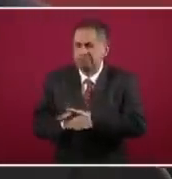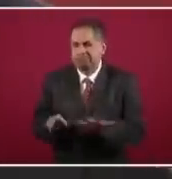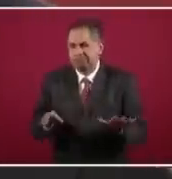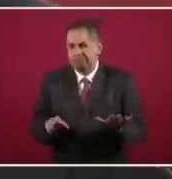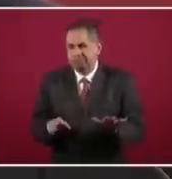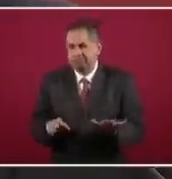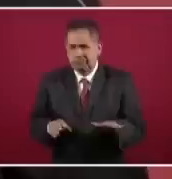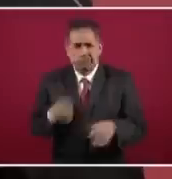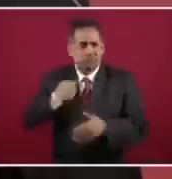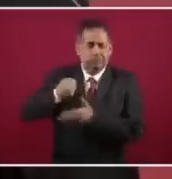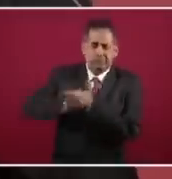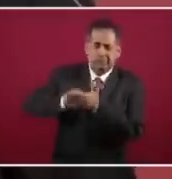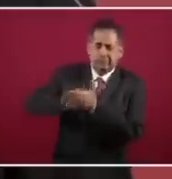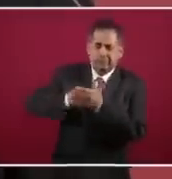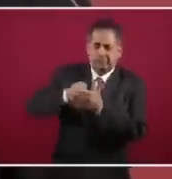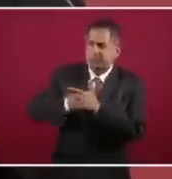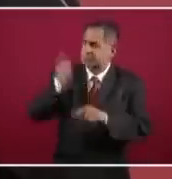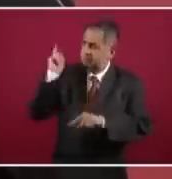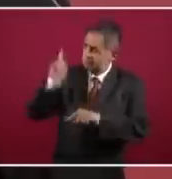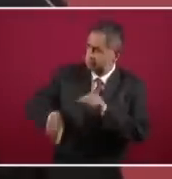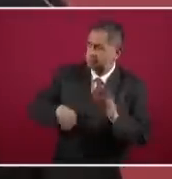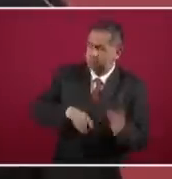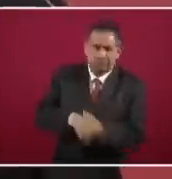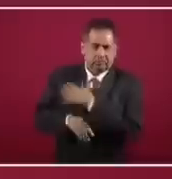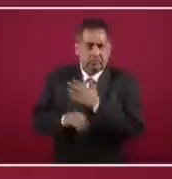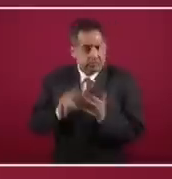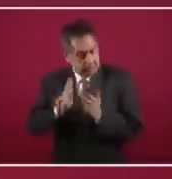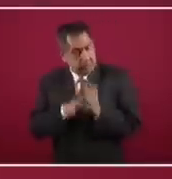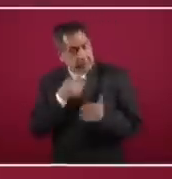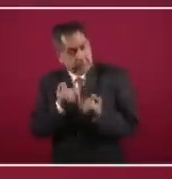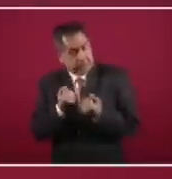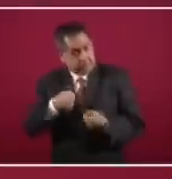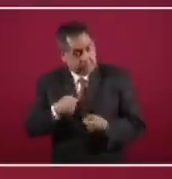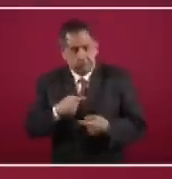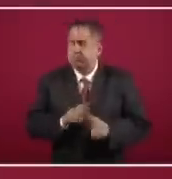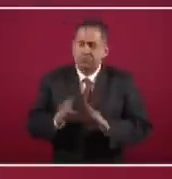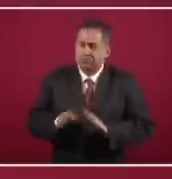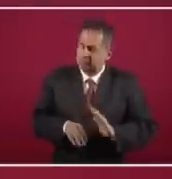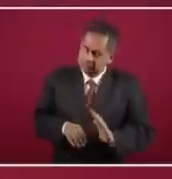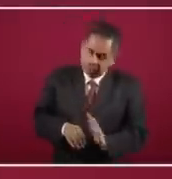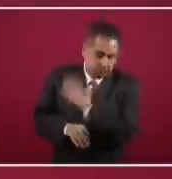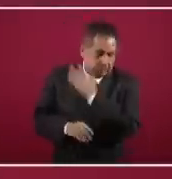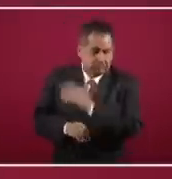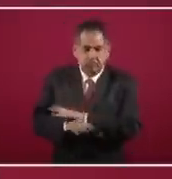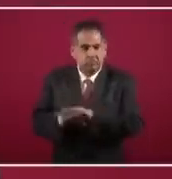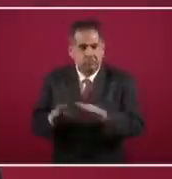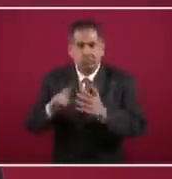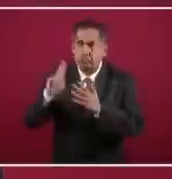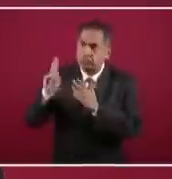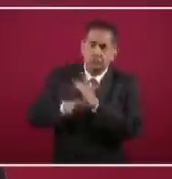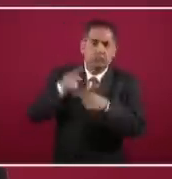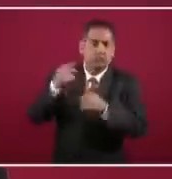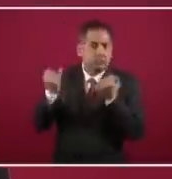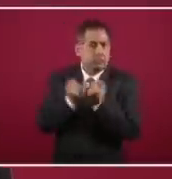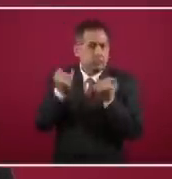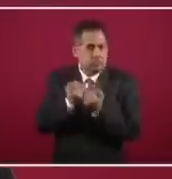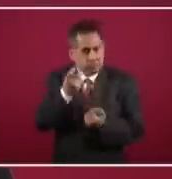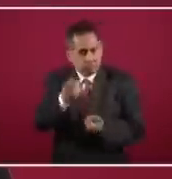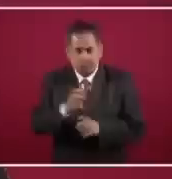Luchamos en contra de ese régimen autoritario y ya no van a regresar esas